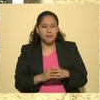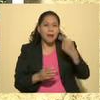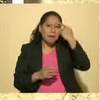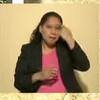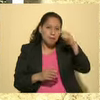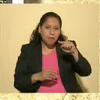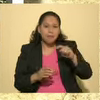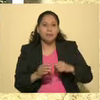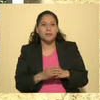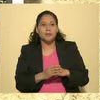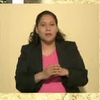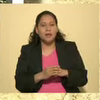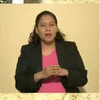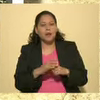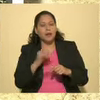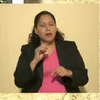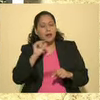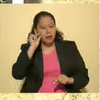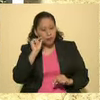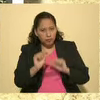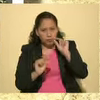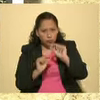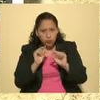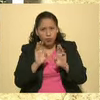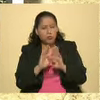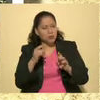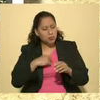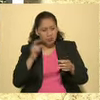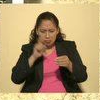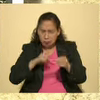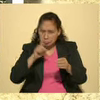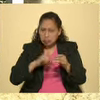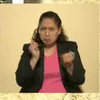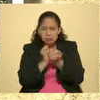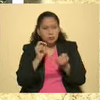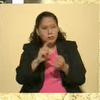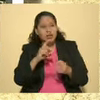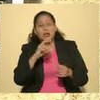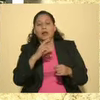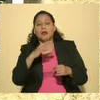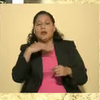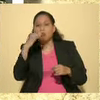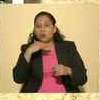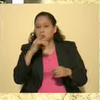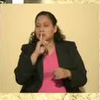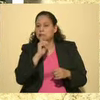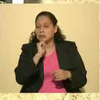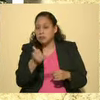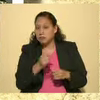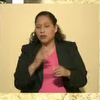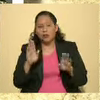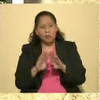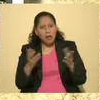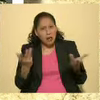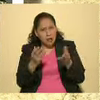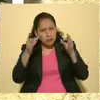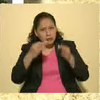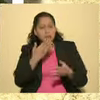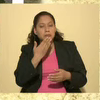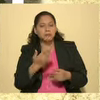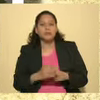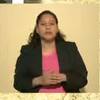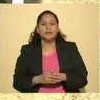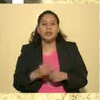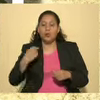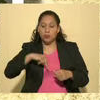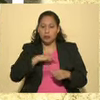para subirnos a estas filas, engrosar las filas del buen proceder? Nosotros